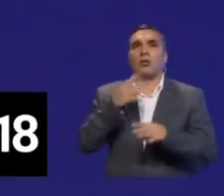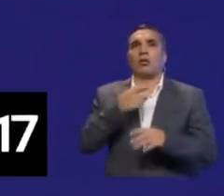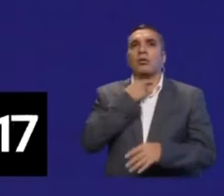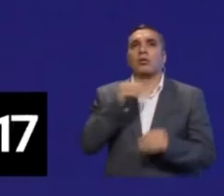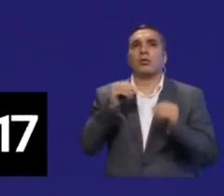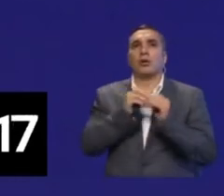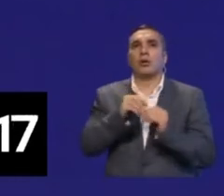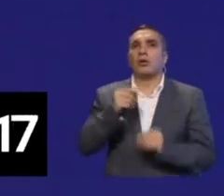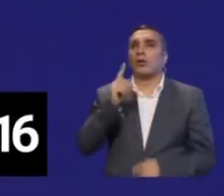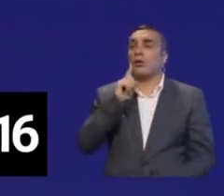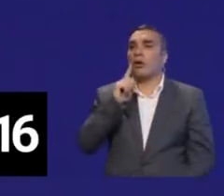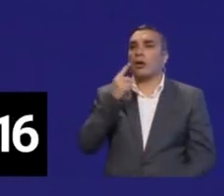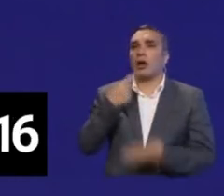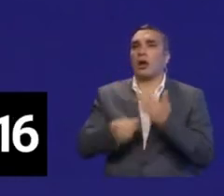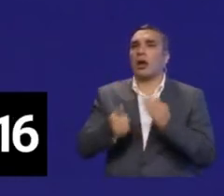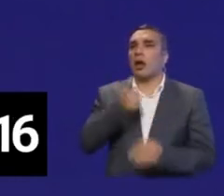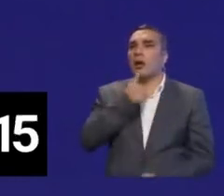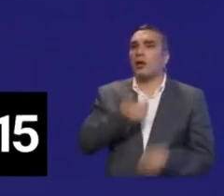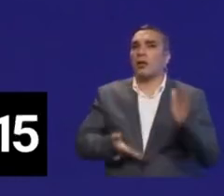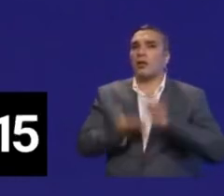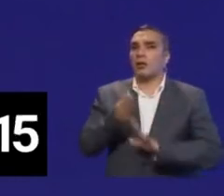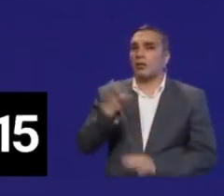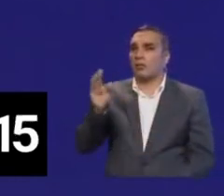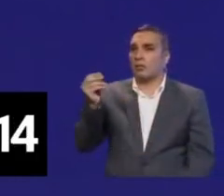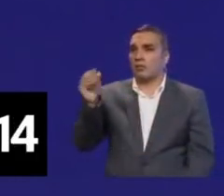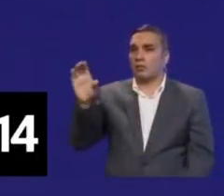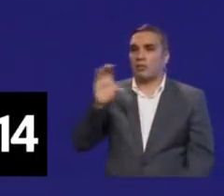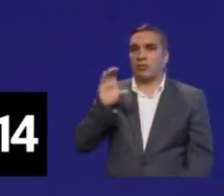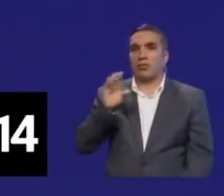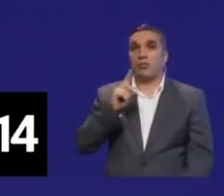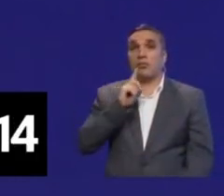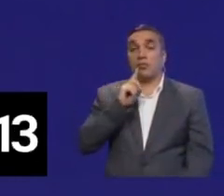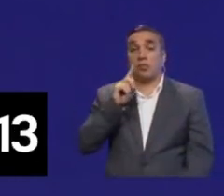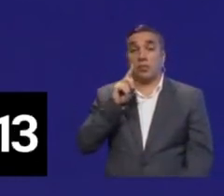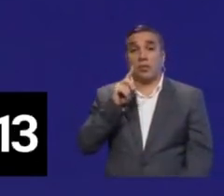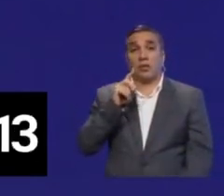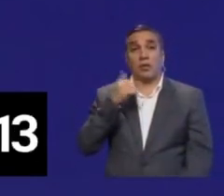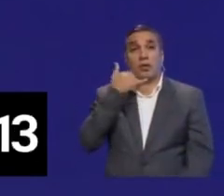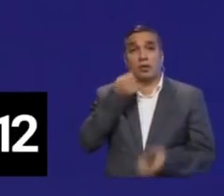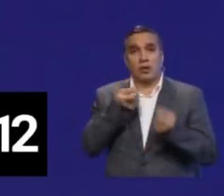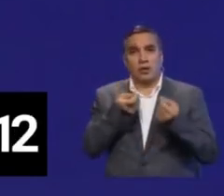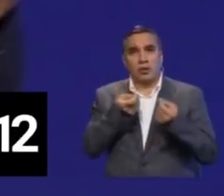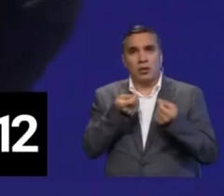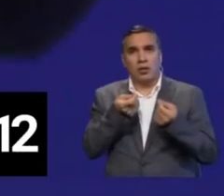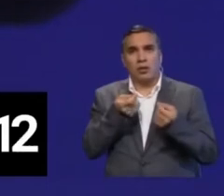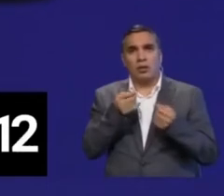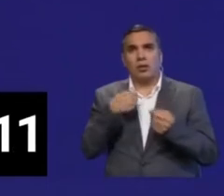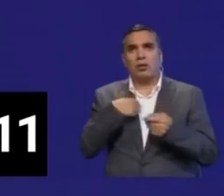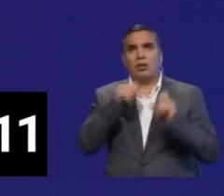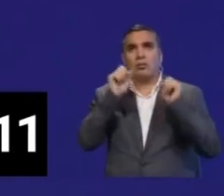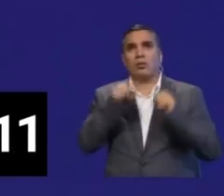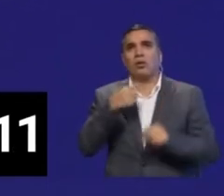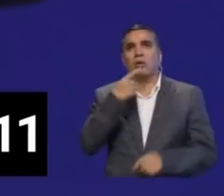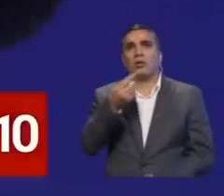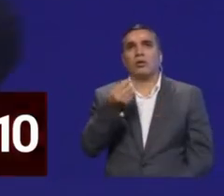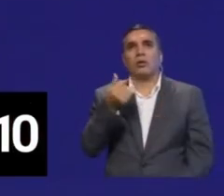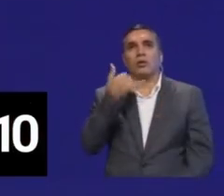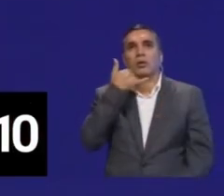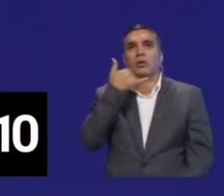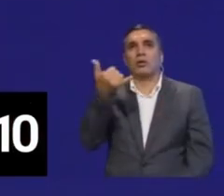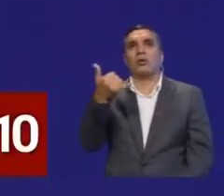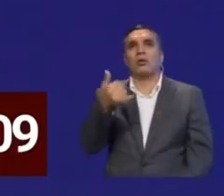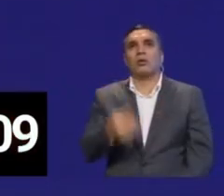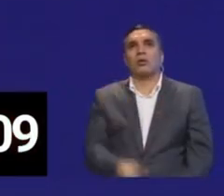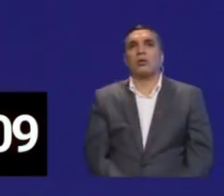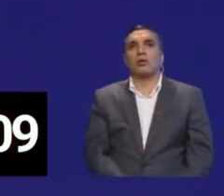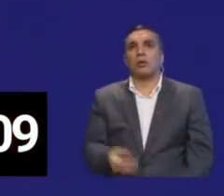el agua, porque ha dicho que va a extraer el oro de los celulares. Yo le puedo obsequiar este teléfono que